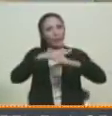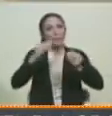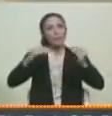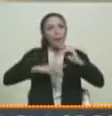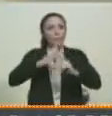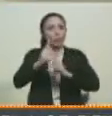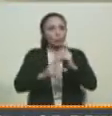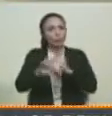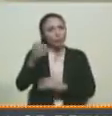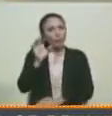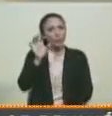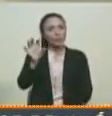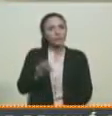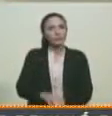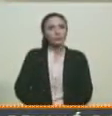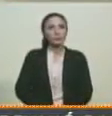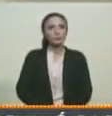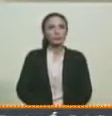país.